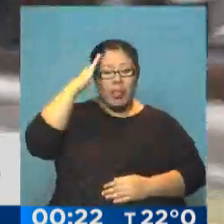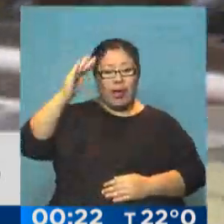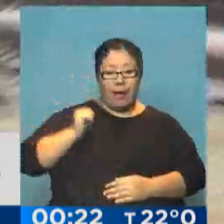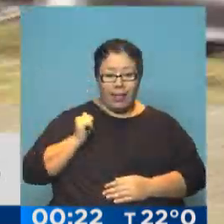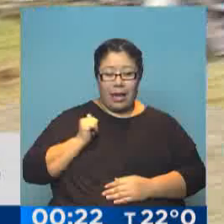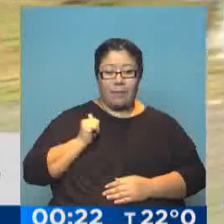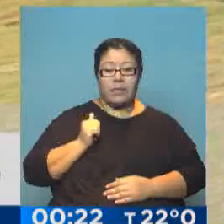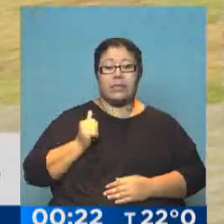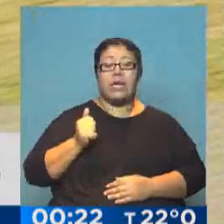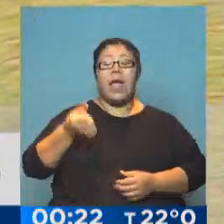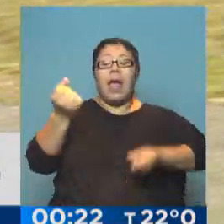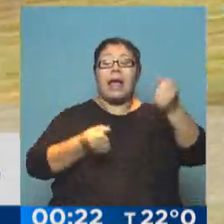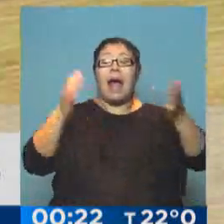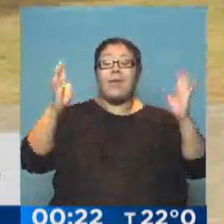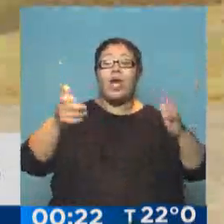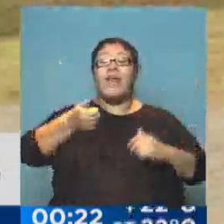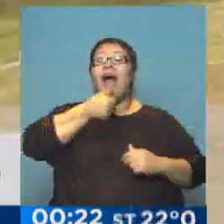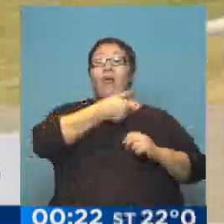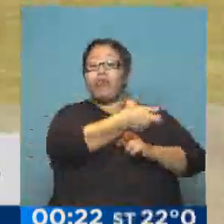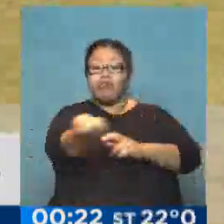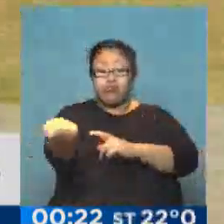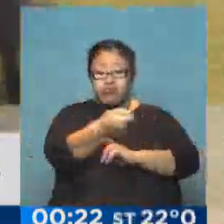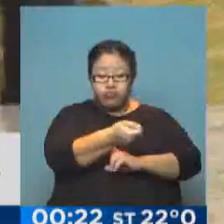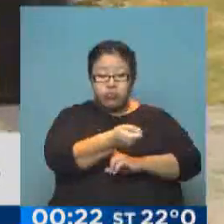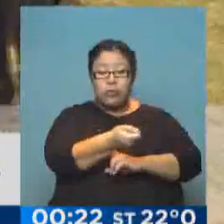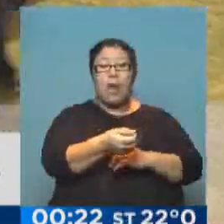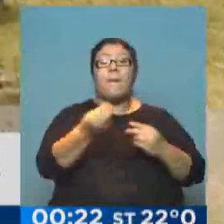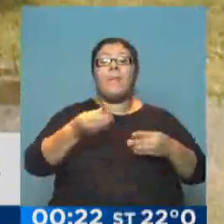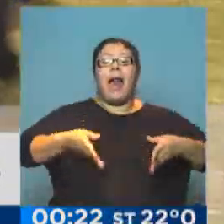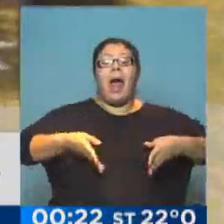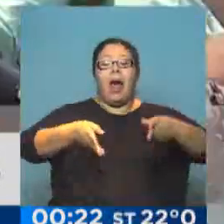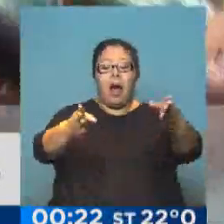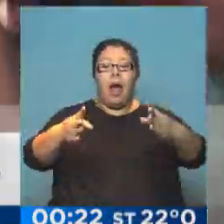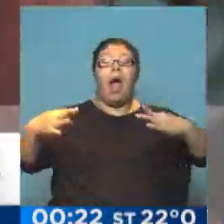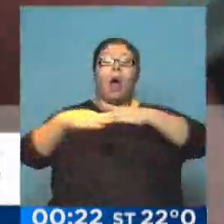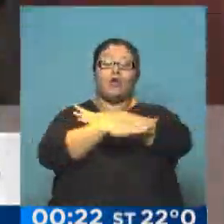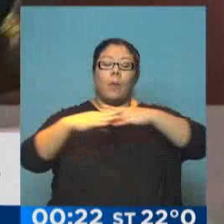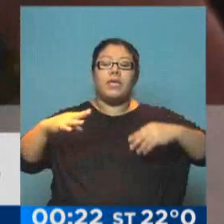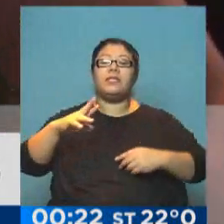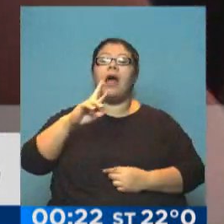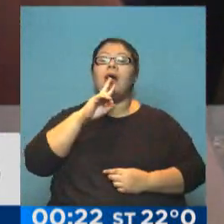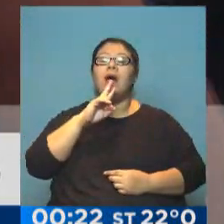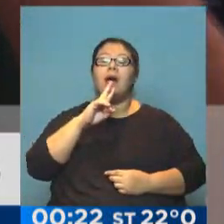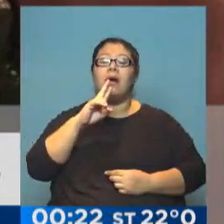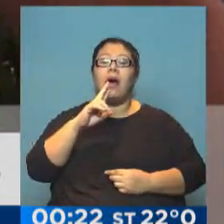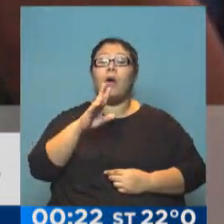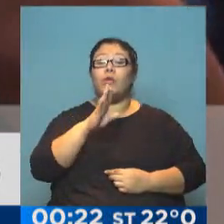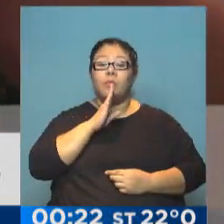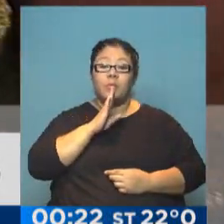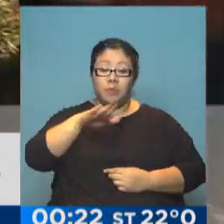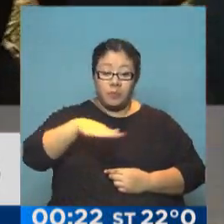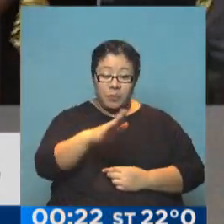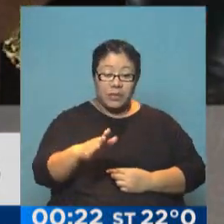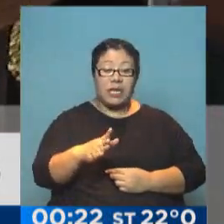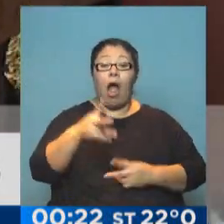con carros hidrantes buscaron así evitar un nuevo corte de la autopista hacia el aeropuerto internacional. Vamos a